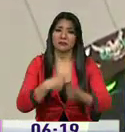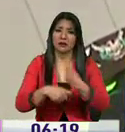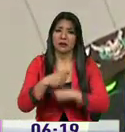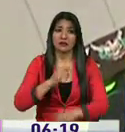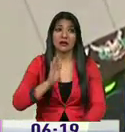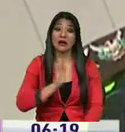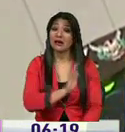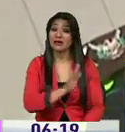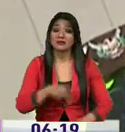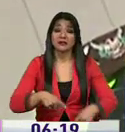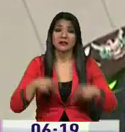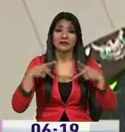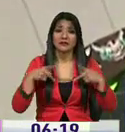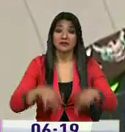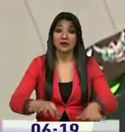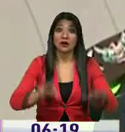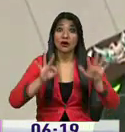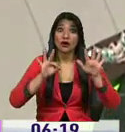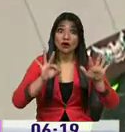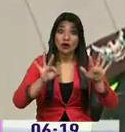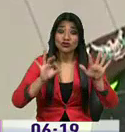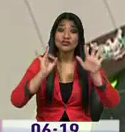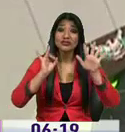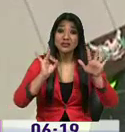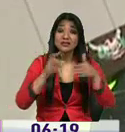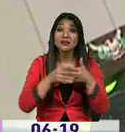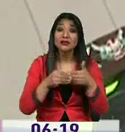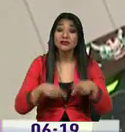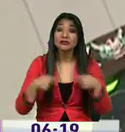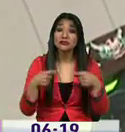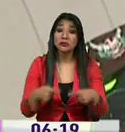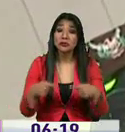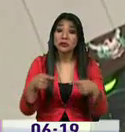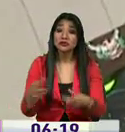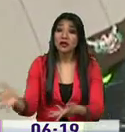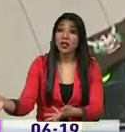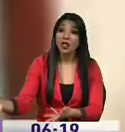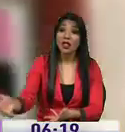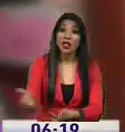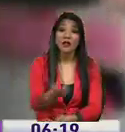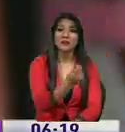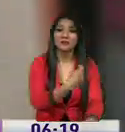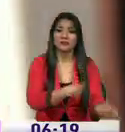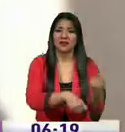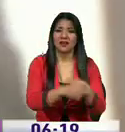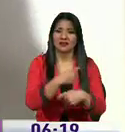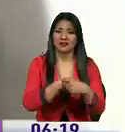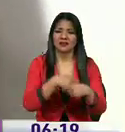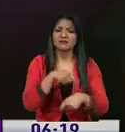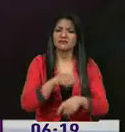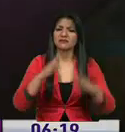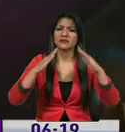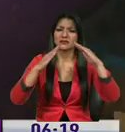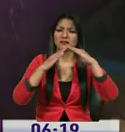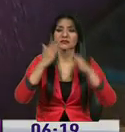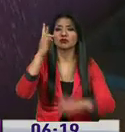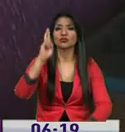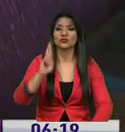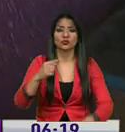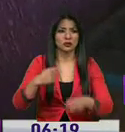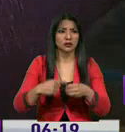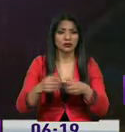eso viven con 8, 7 dólares diarios de lo que salen y recogen y van a vender. Esta familia vive en el sur de Quito, en